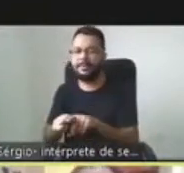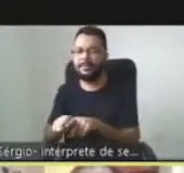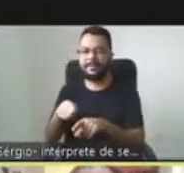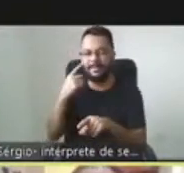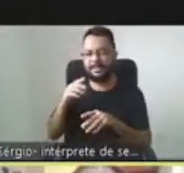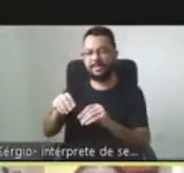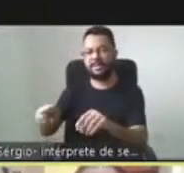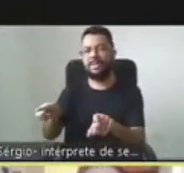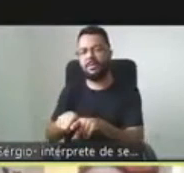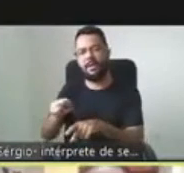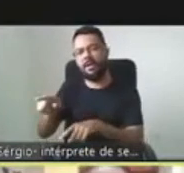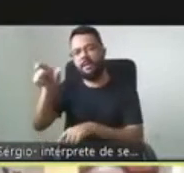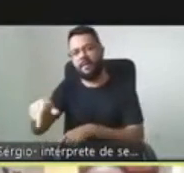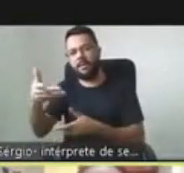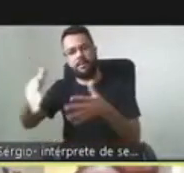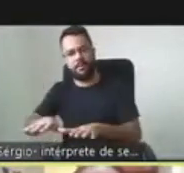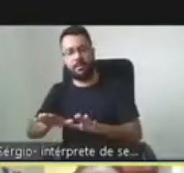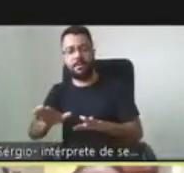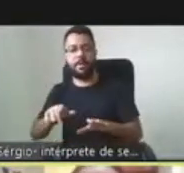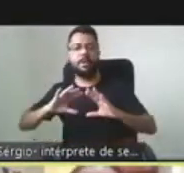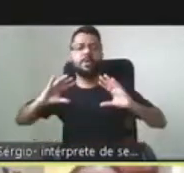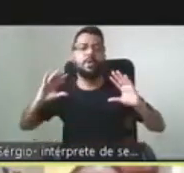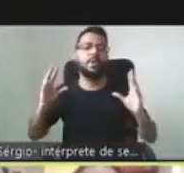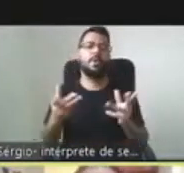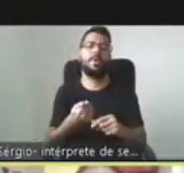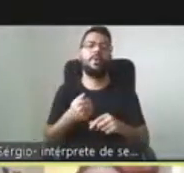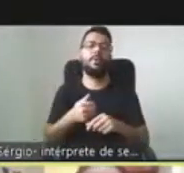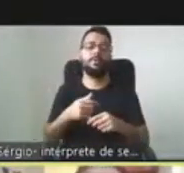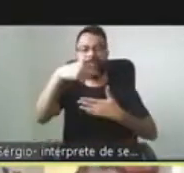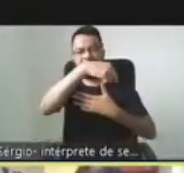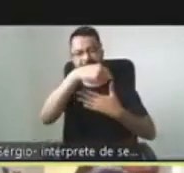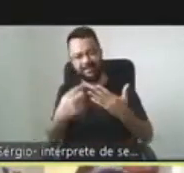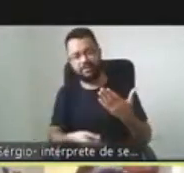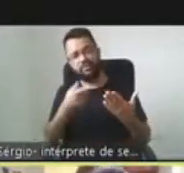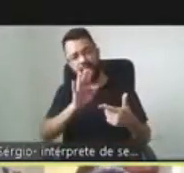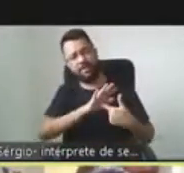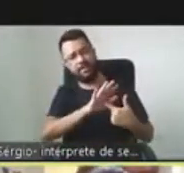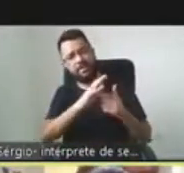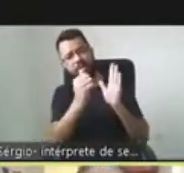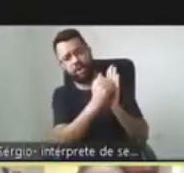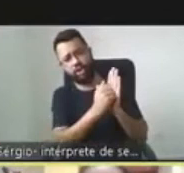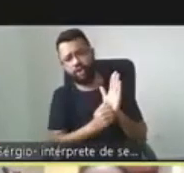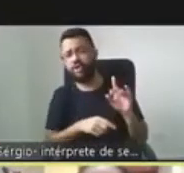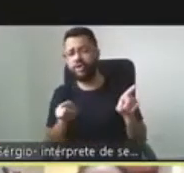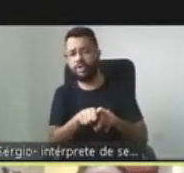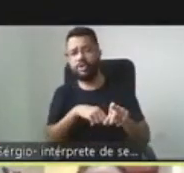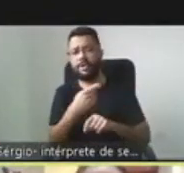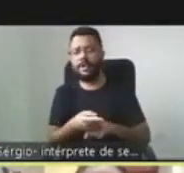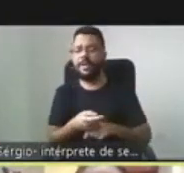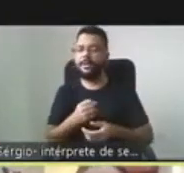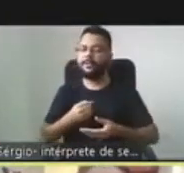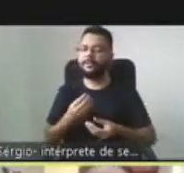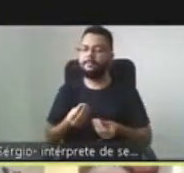de la voluntad. Todo esto garantiza un nivel de vida óptimo, una autonomía que